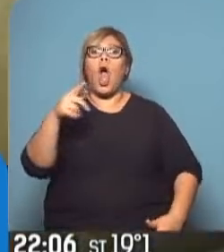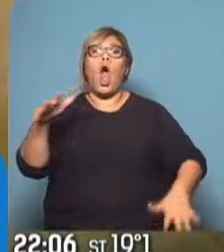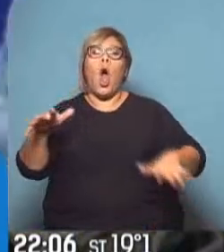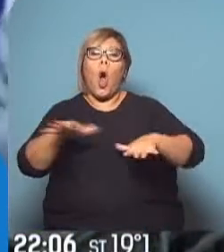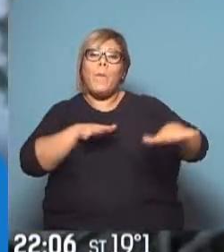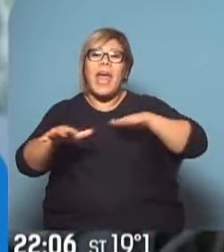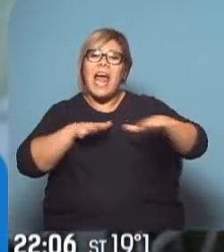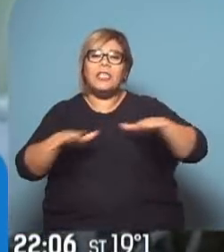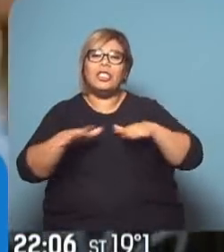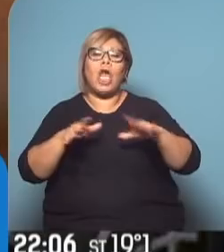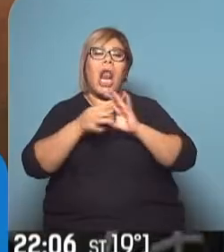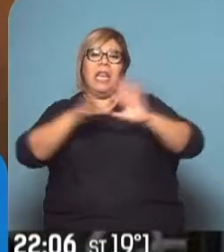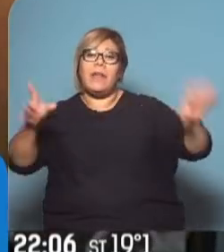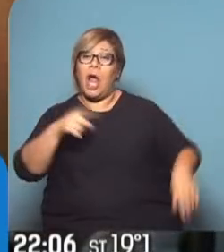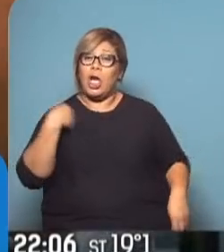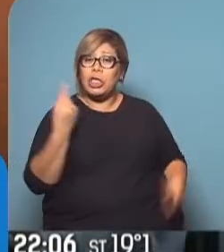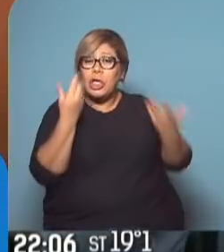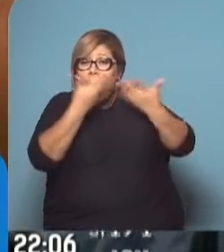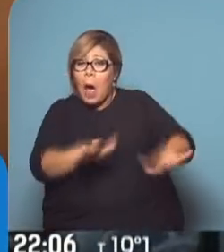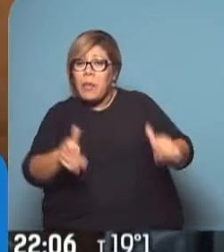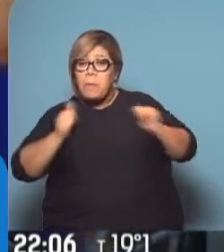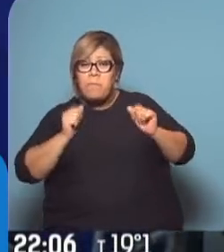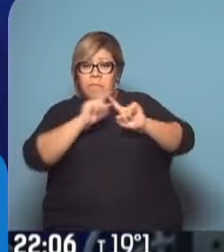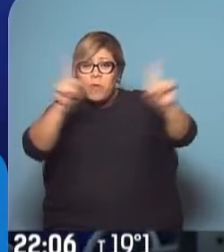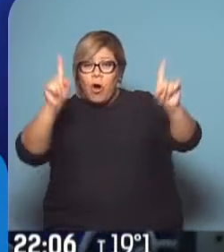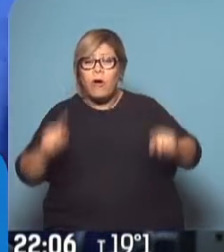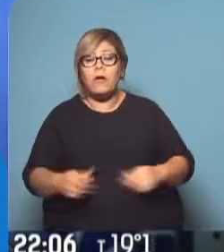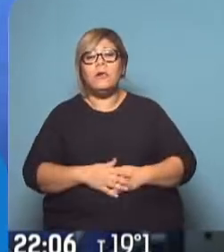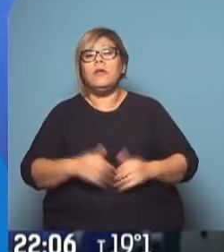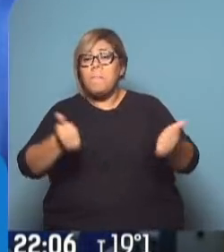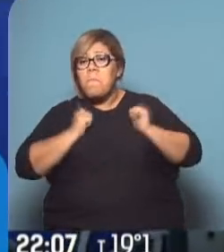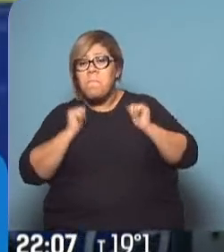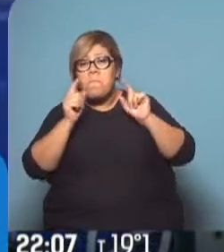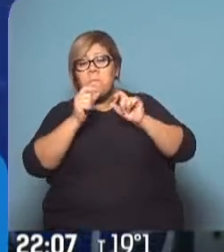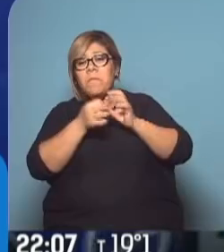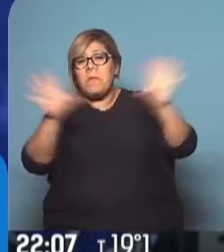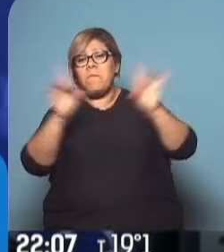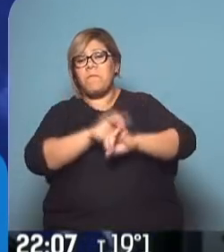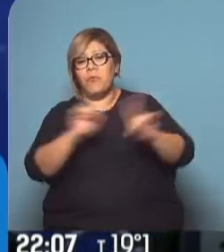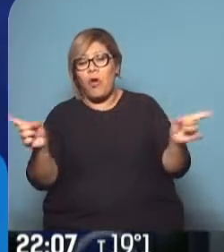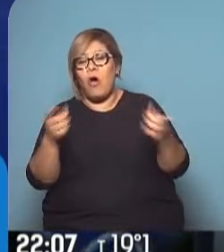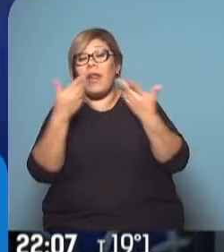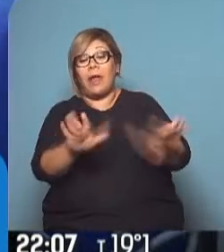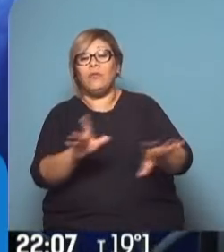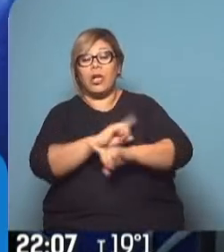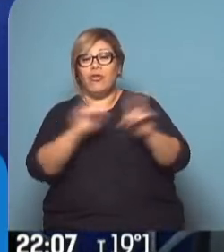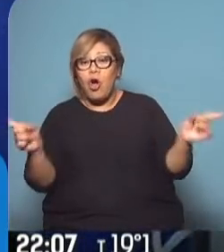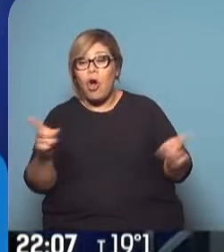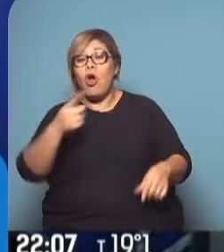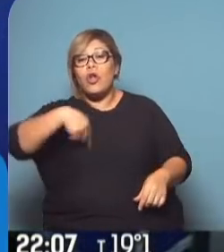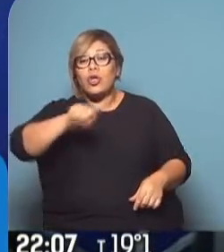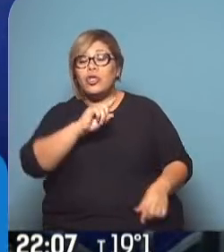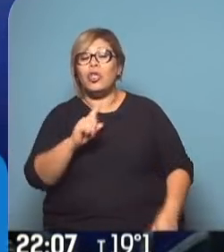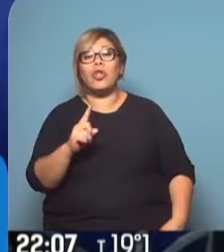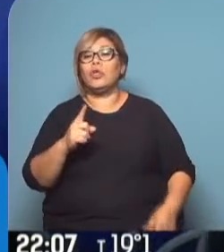Nosotros no vamos a descansar, no vamos a descansar ni un solo minuto, no vamos a descansar bajo ninguna circunstancia en el